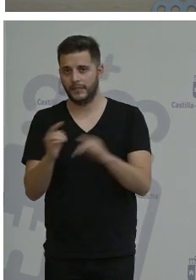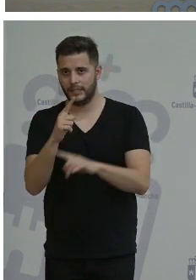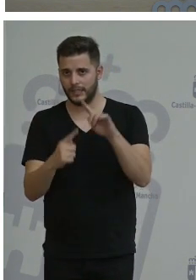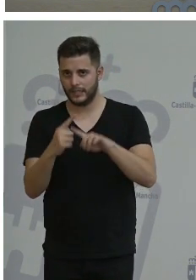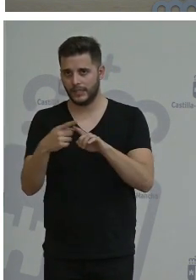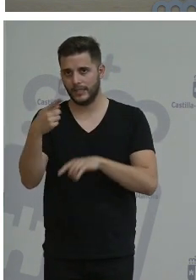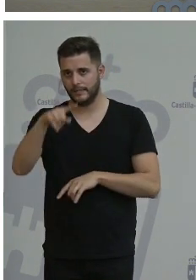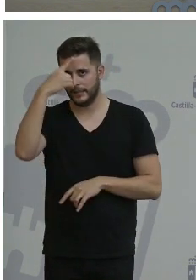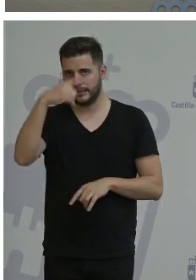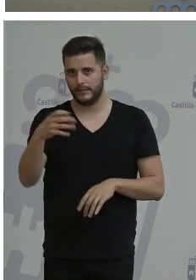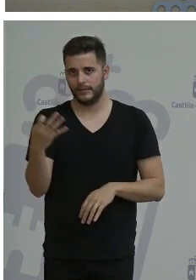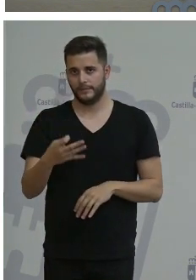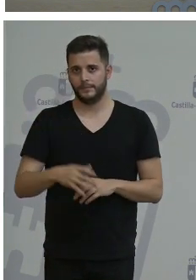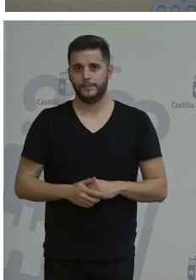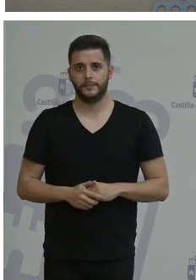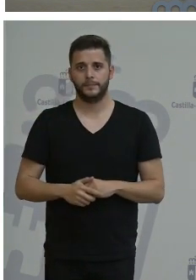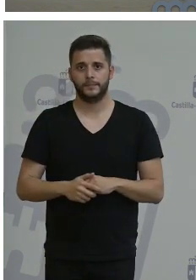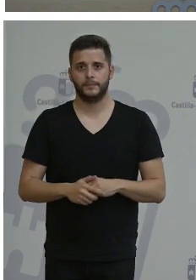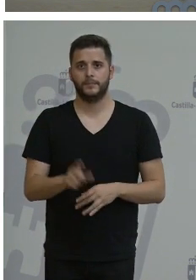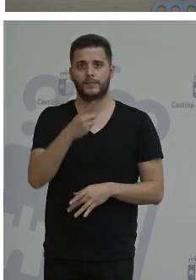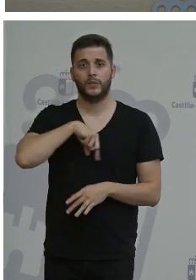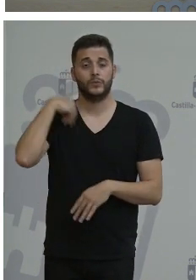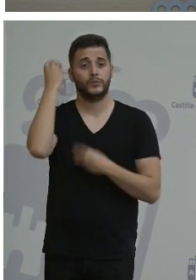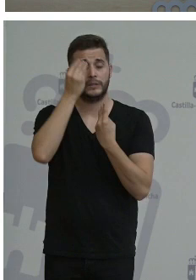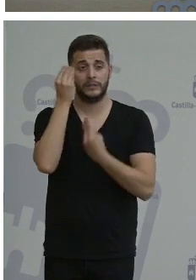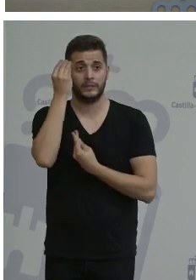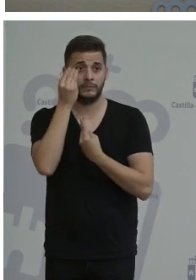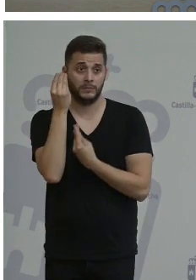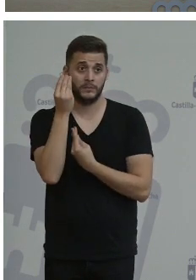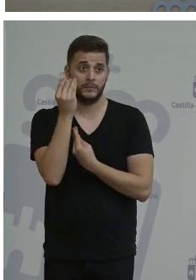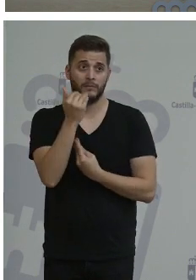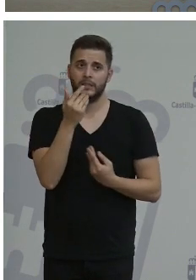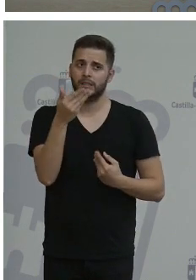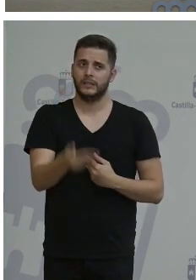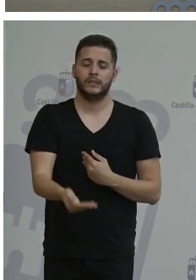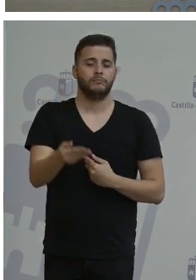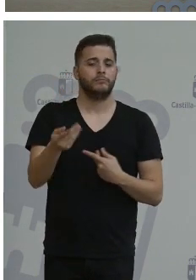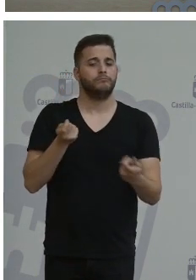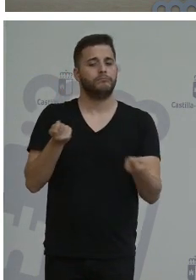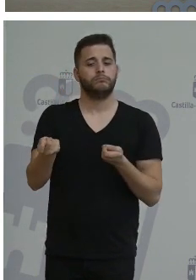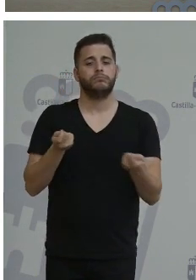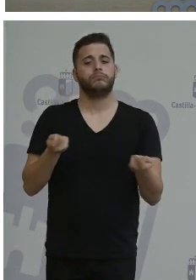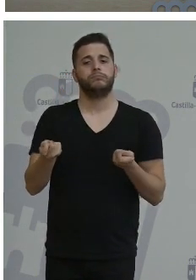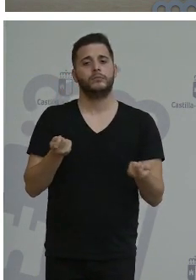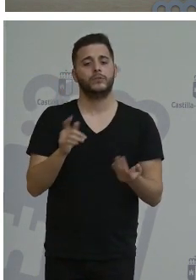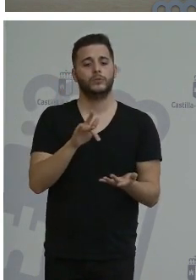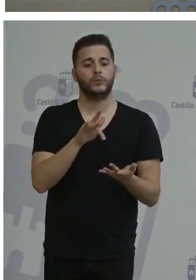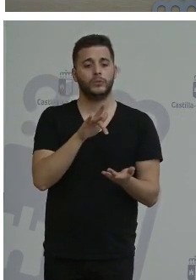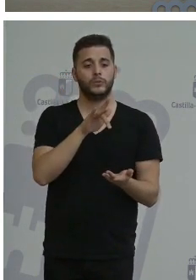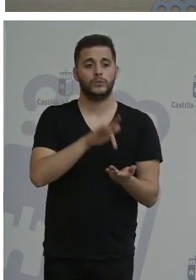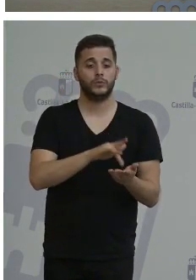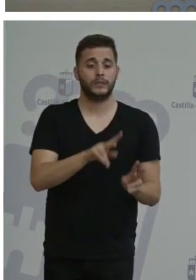medianas. Y creemos que es muy importante que haya una coordinación entre las diferentes iniciativas de